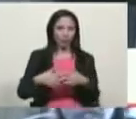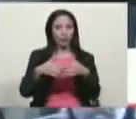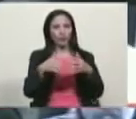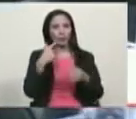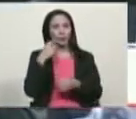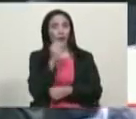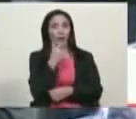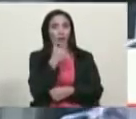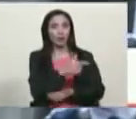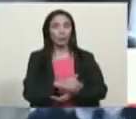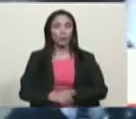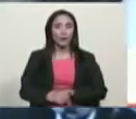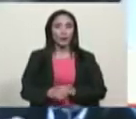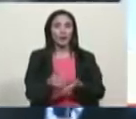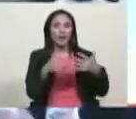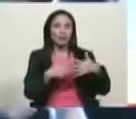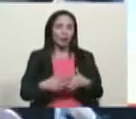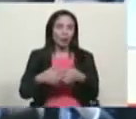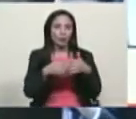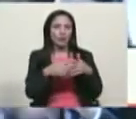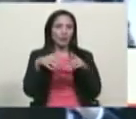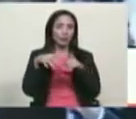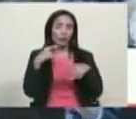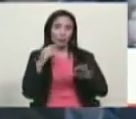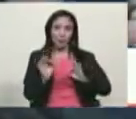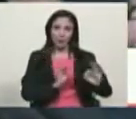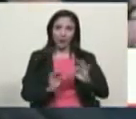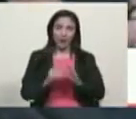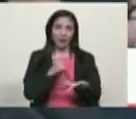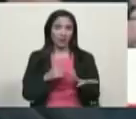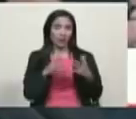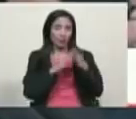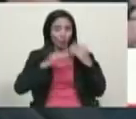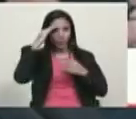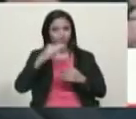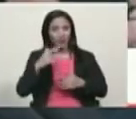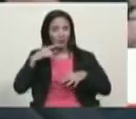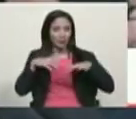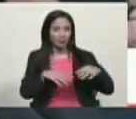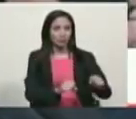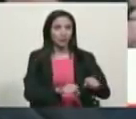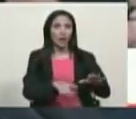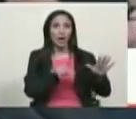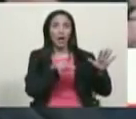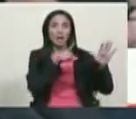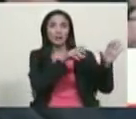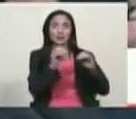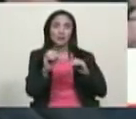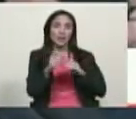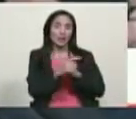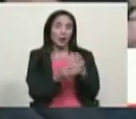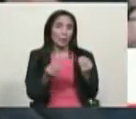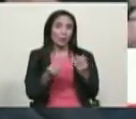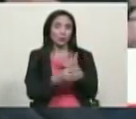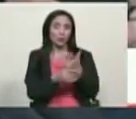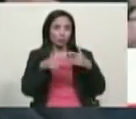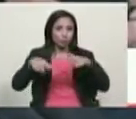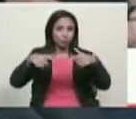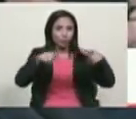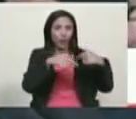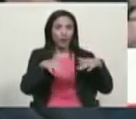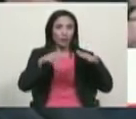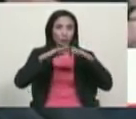las fuerzas de Estados Unidos tenían que estar preparadas para intervenir en 60 o más oscuros rincones del